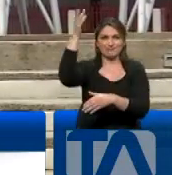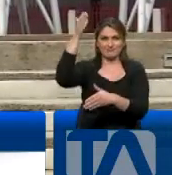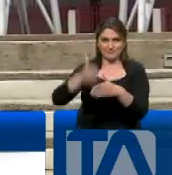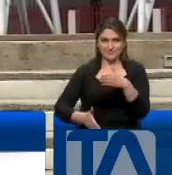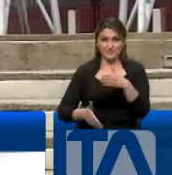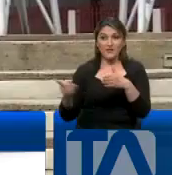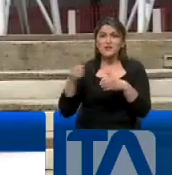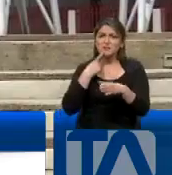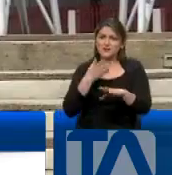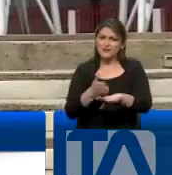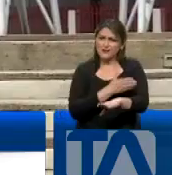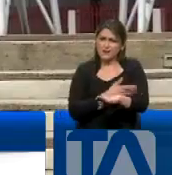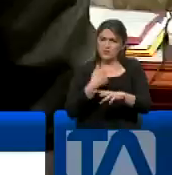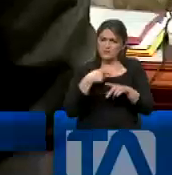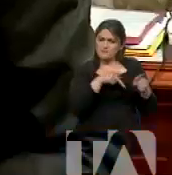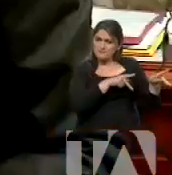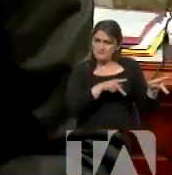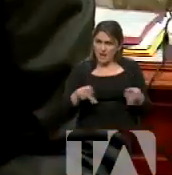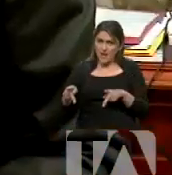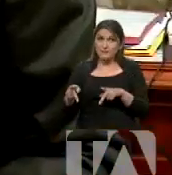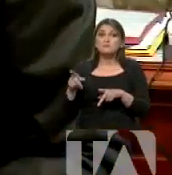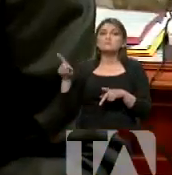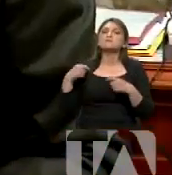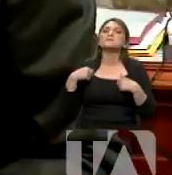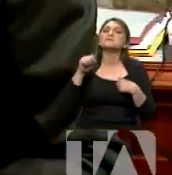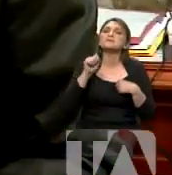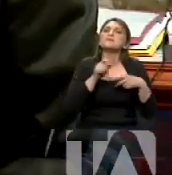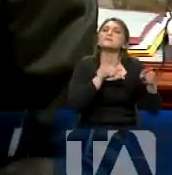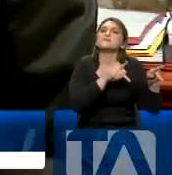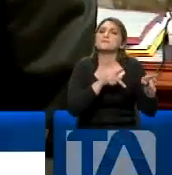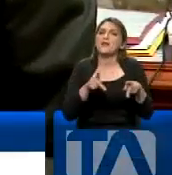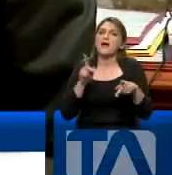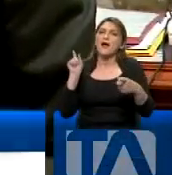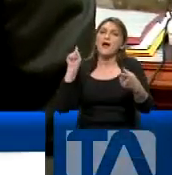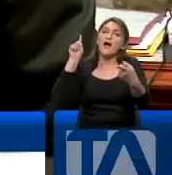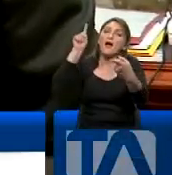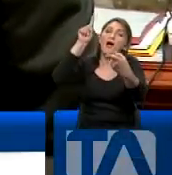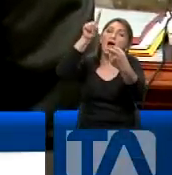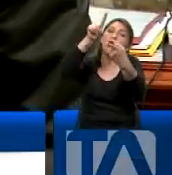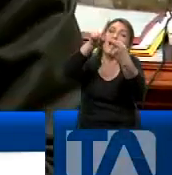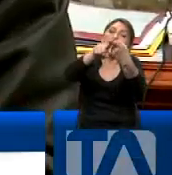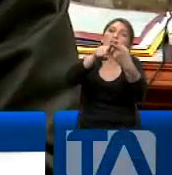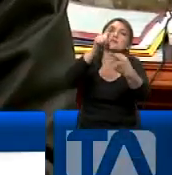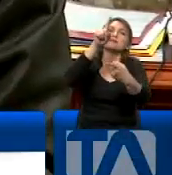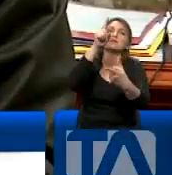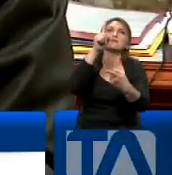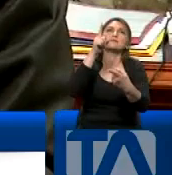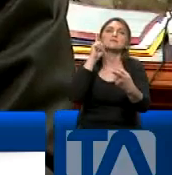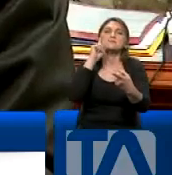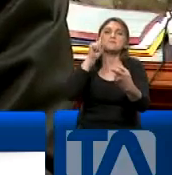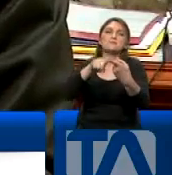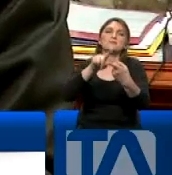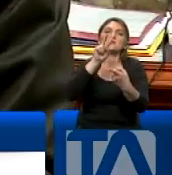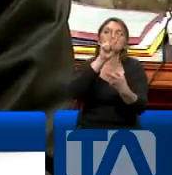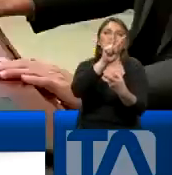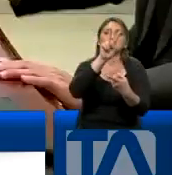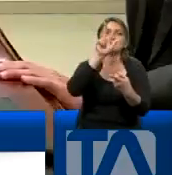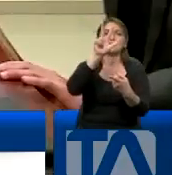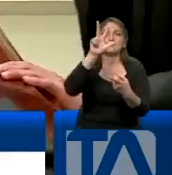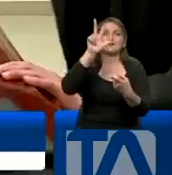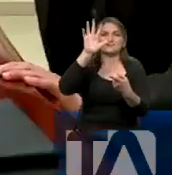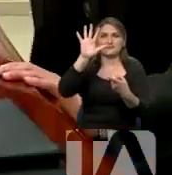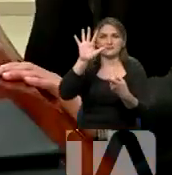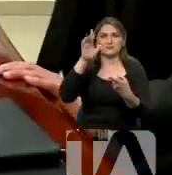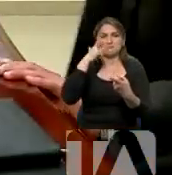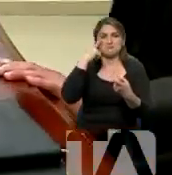plan integral para intervenir la ciudad. Nosotros tenemos un plan de desarrollo hasta el 2035 que se está cumpliendo por fases. Que